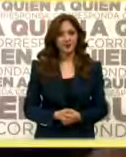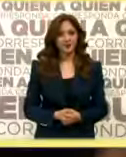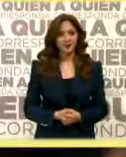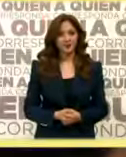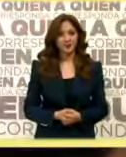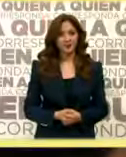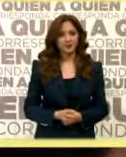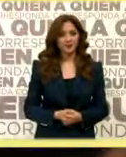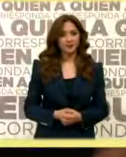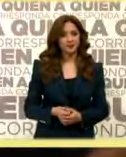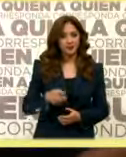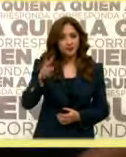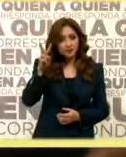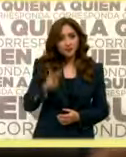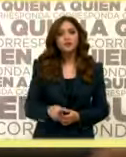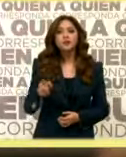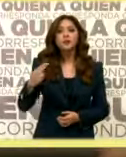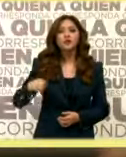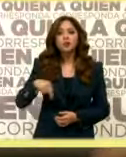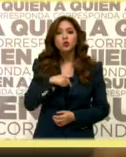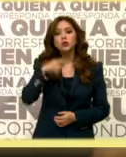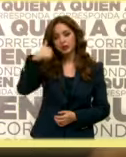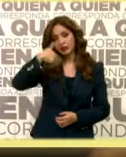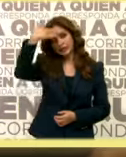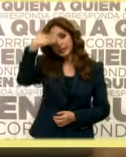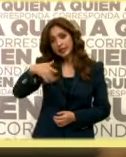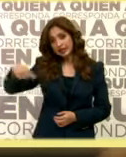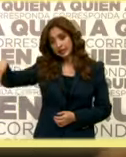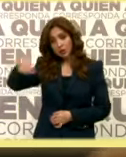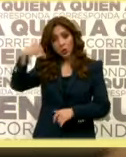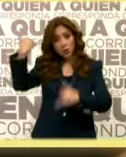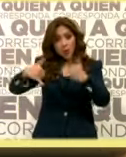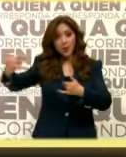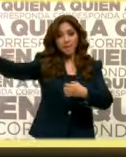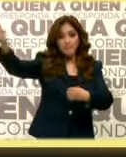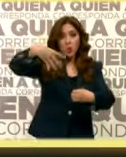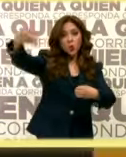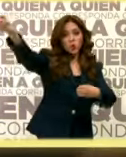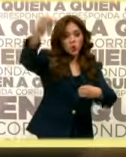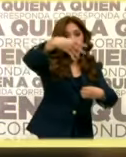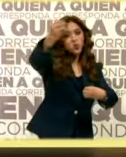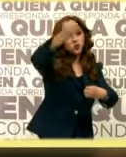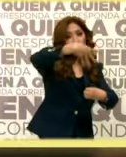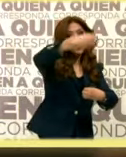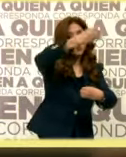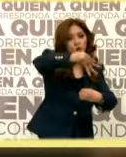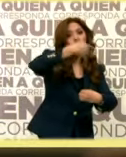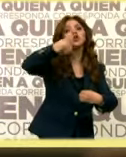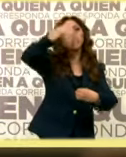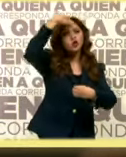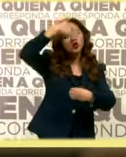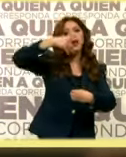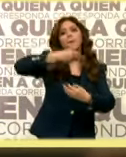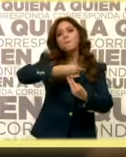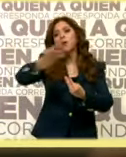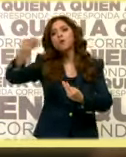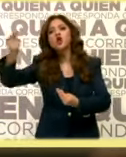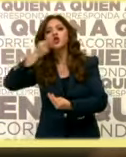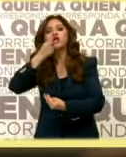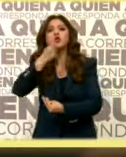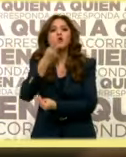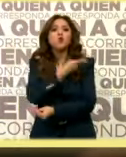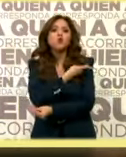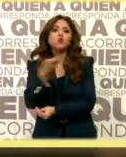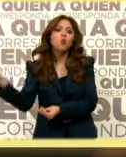Más que excelente porque, bueno, sé que todos estos juguetes que aquí tenemos hoy van a llegar a colonias marginadas, a niños